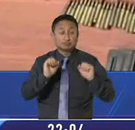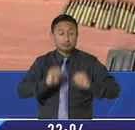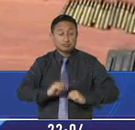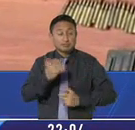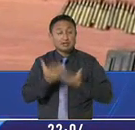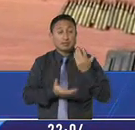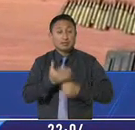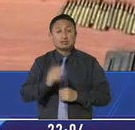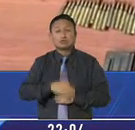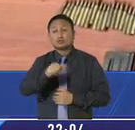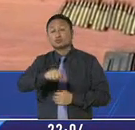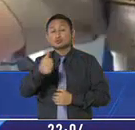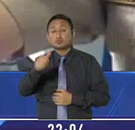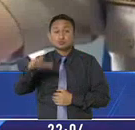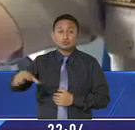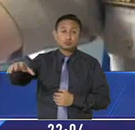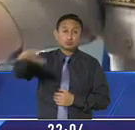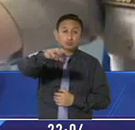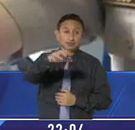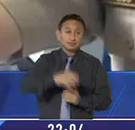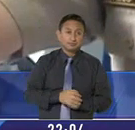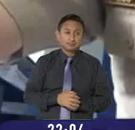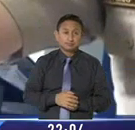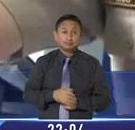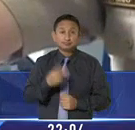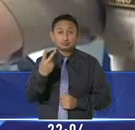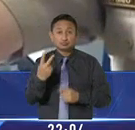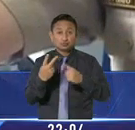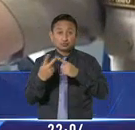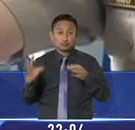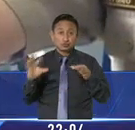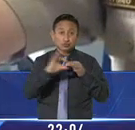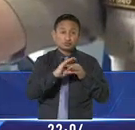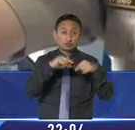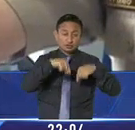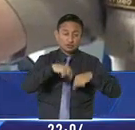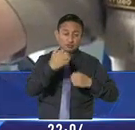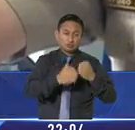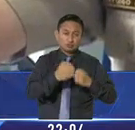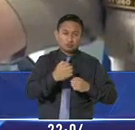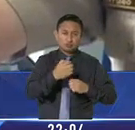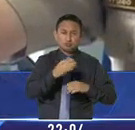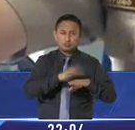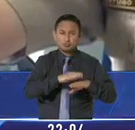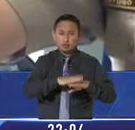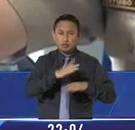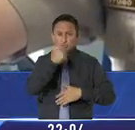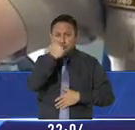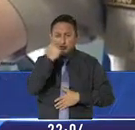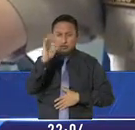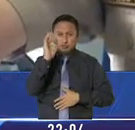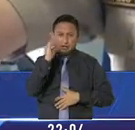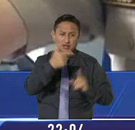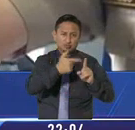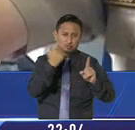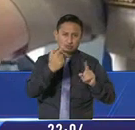tenga presencia en otras ciudades. Ellos están vinculados en varios ilícitos, tanto de drogas, sicariato,